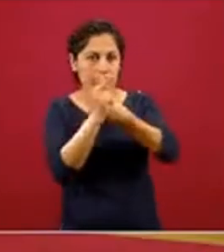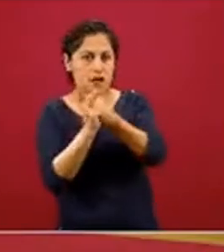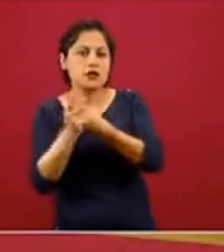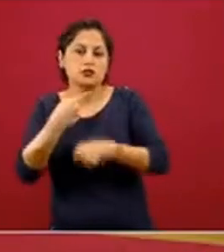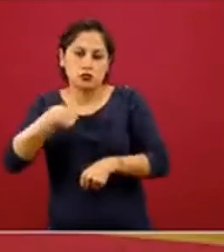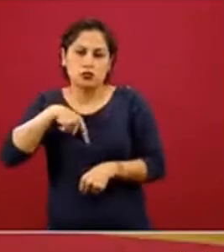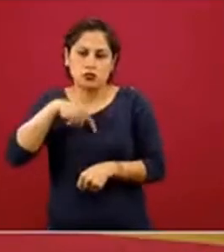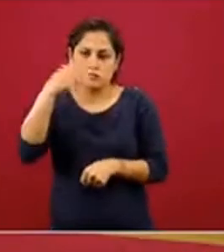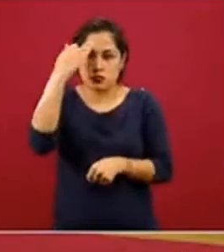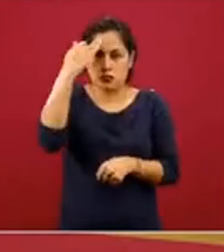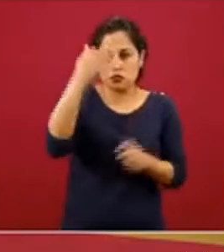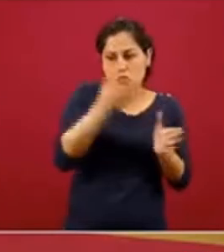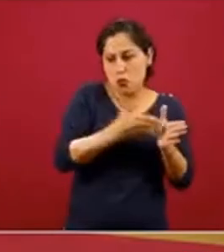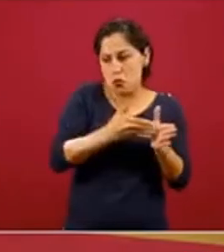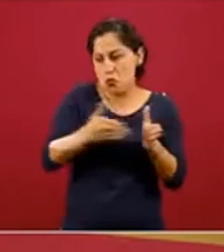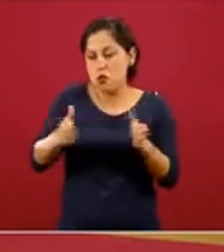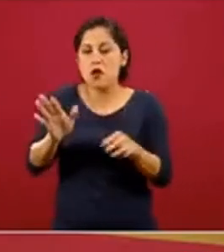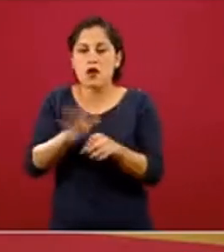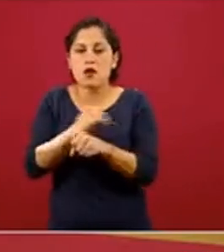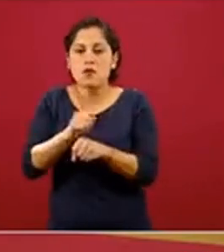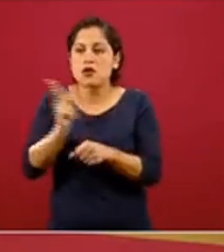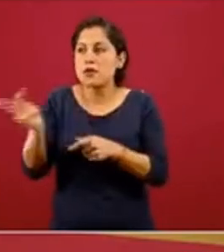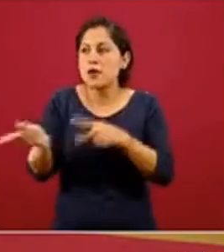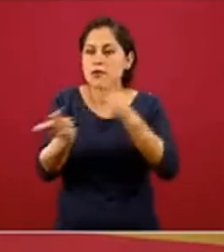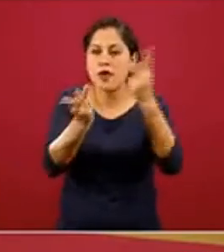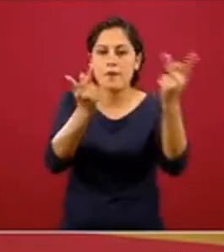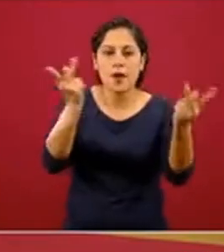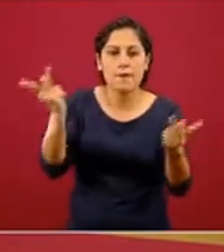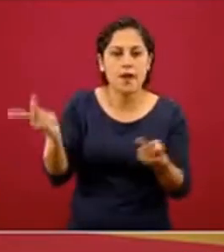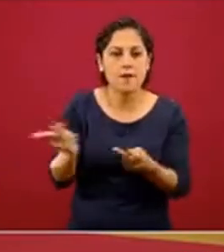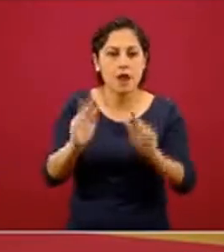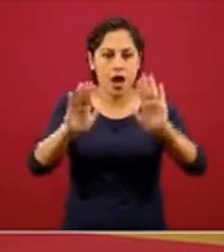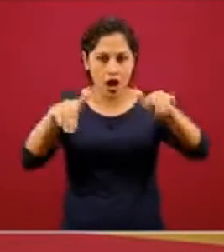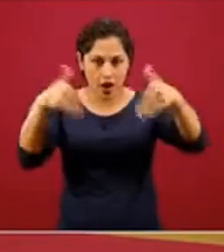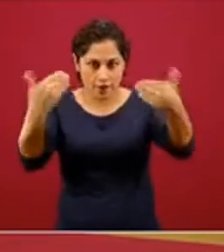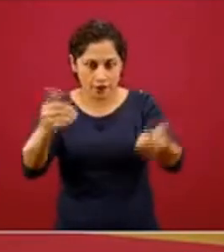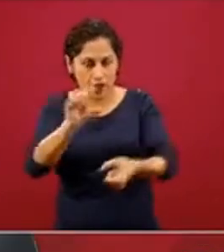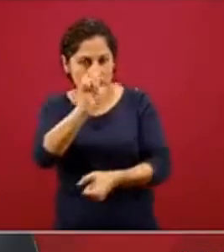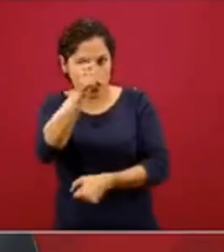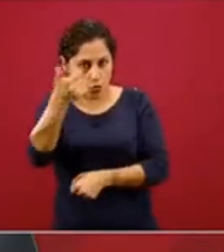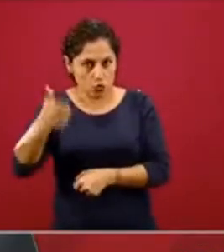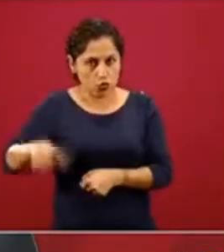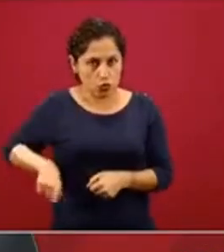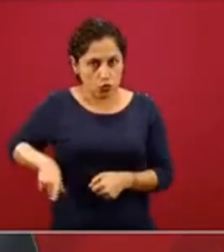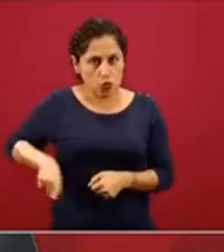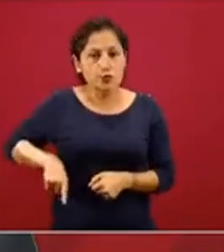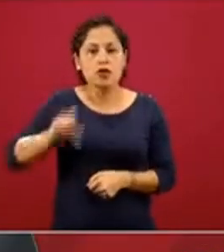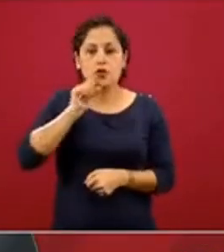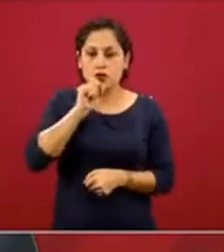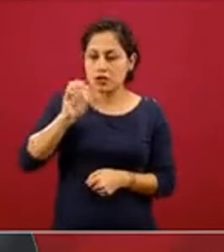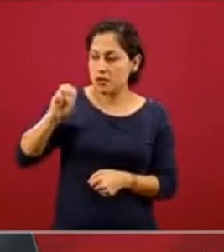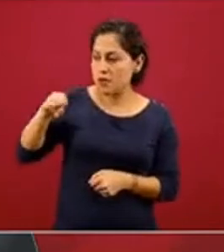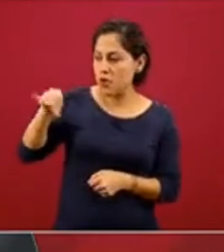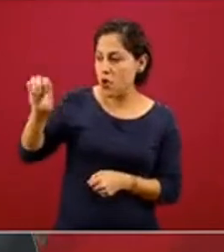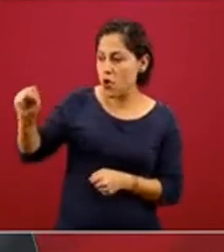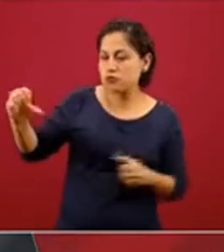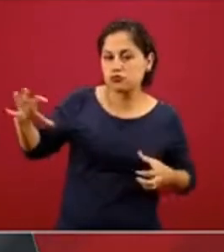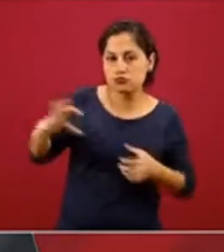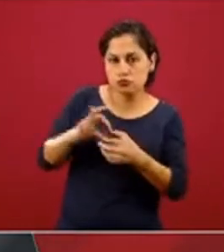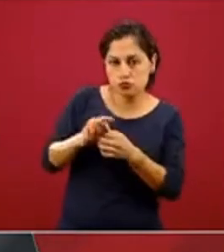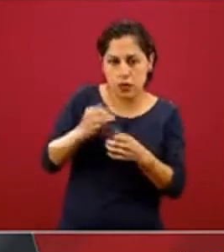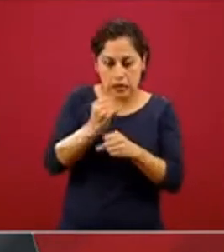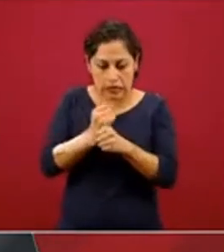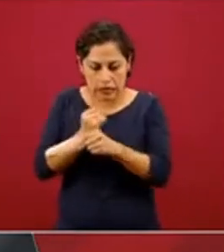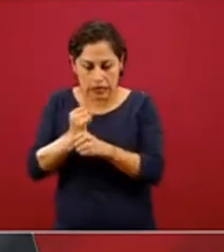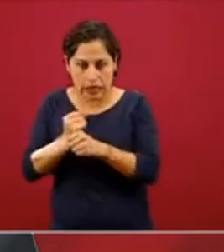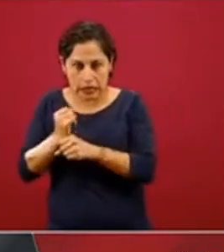porque estamos haciendo precisamente consultas directas con otros gobiernos y con la Organización Mundial de la Salud. Pero hacia donde